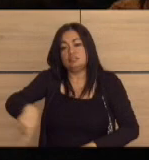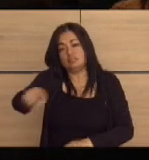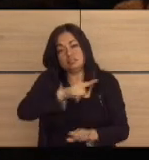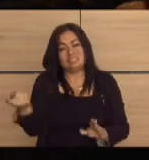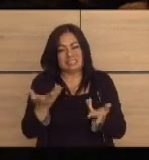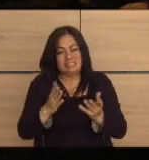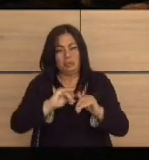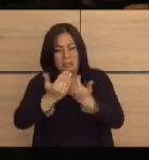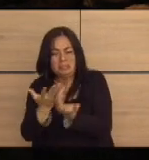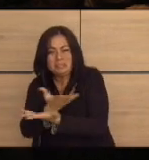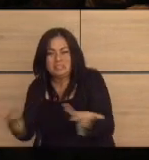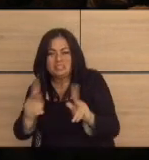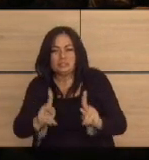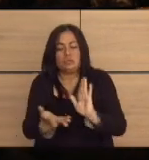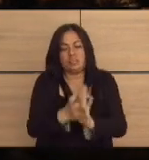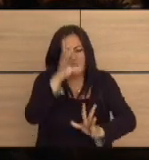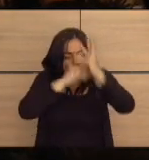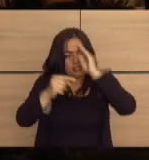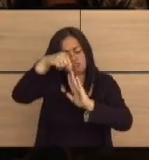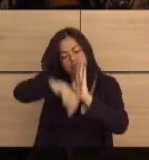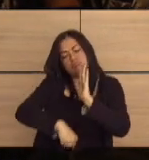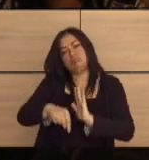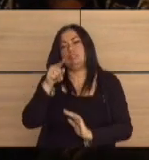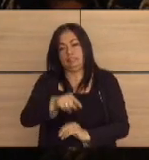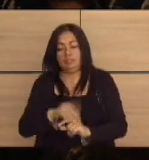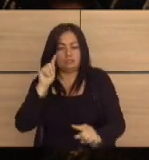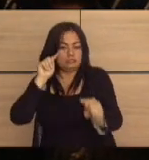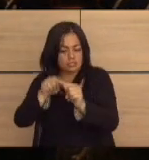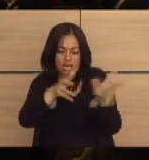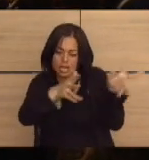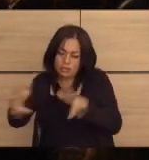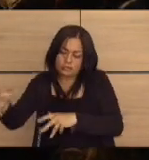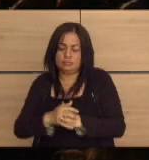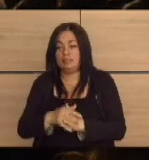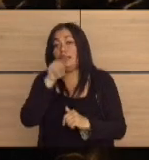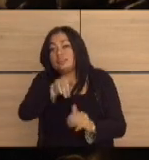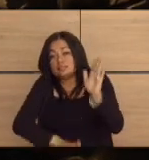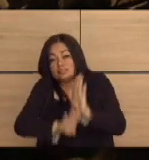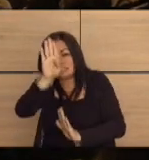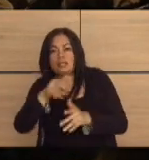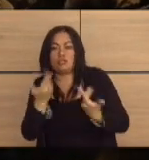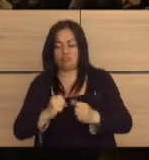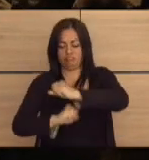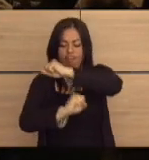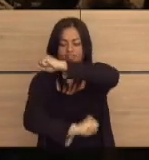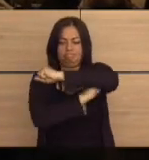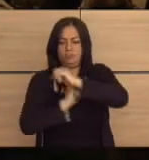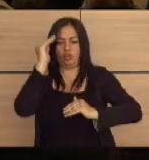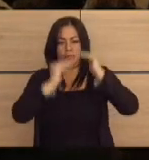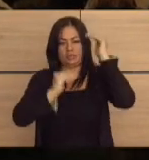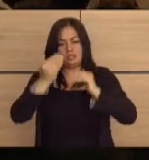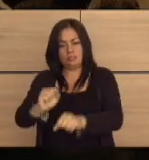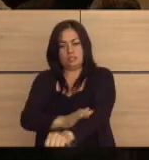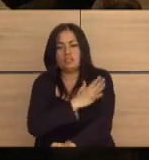las distintas líneas de trabajo que nos oriente la Comisión. Este desarrollo y el fortalecimiento de las competencias